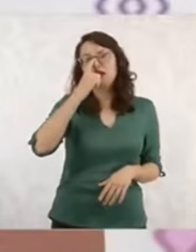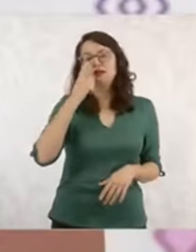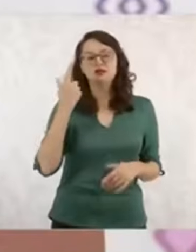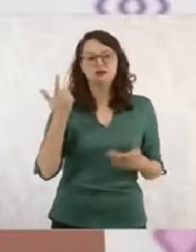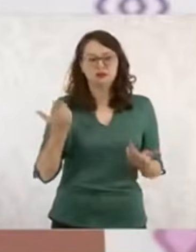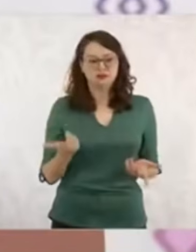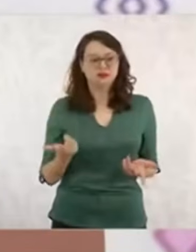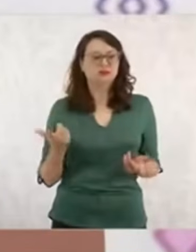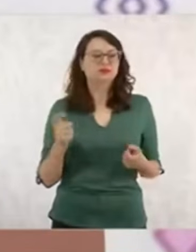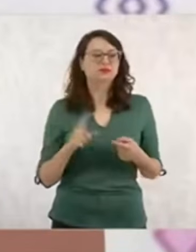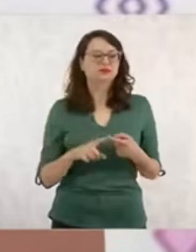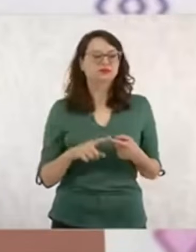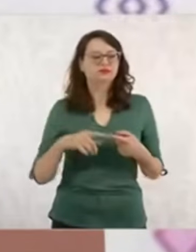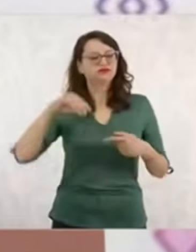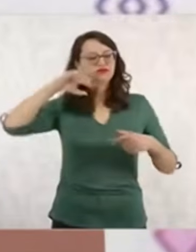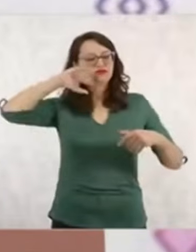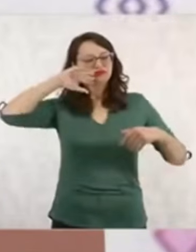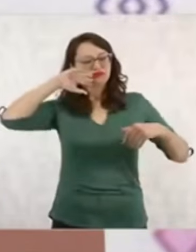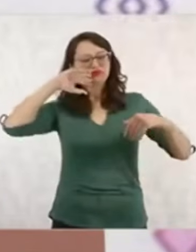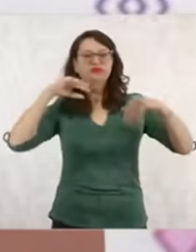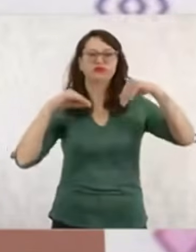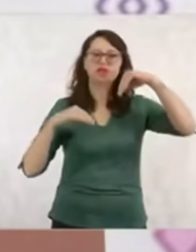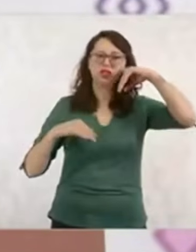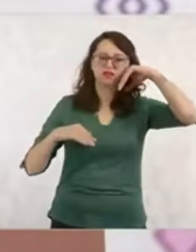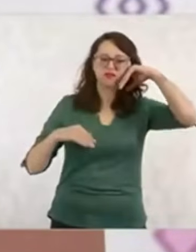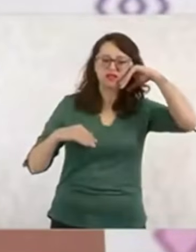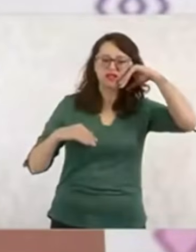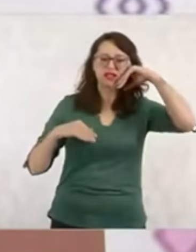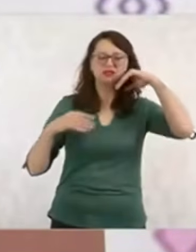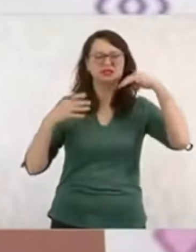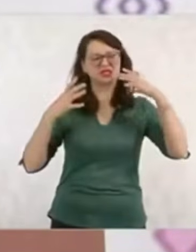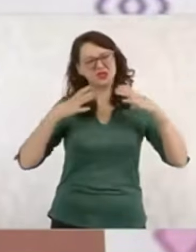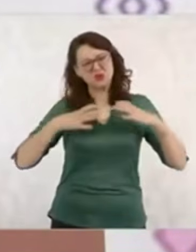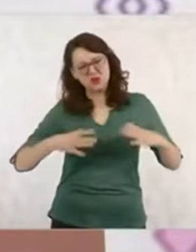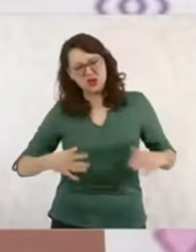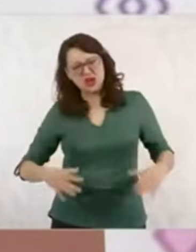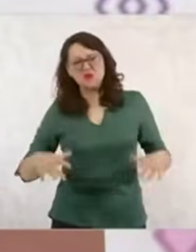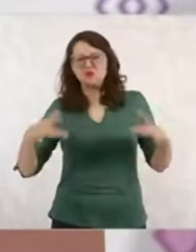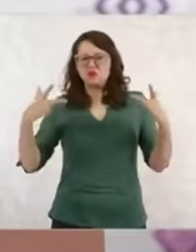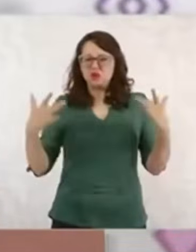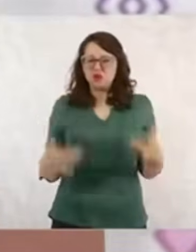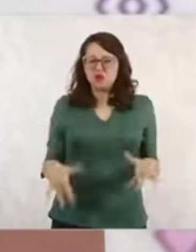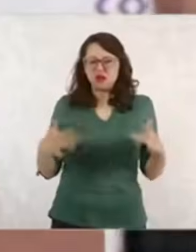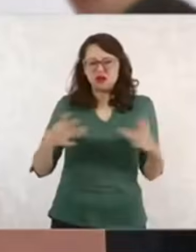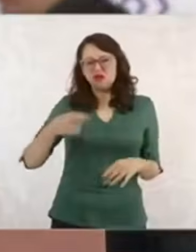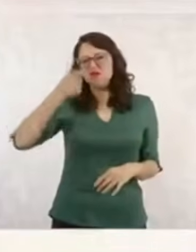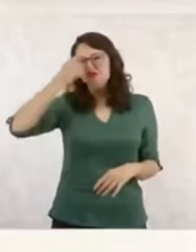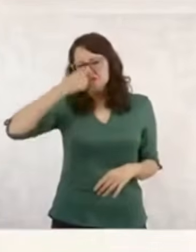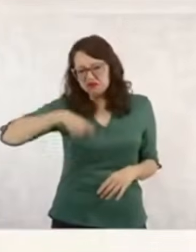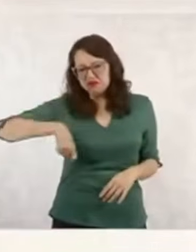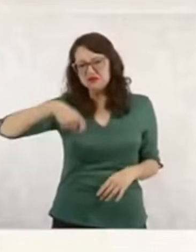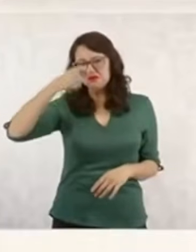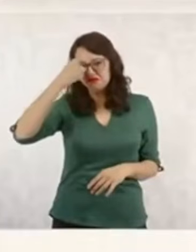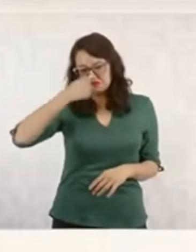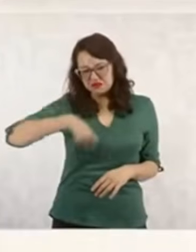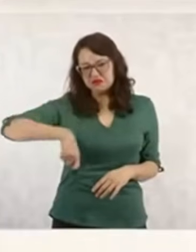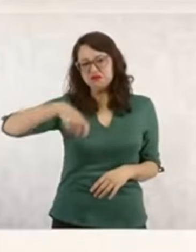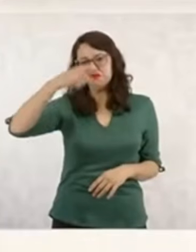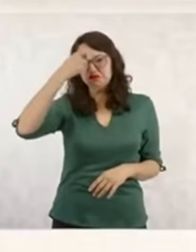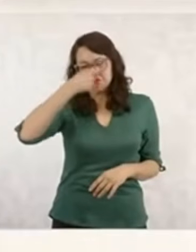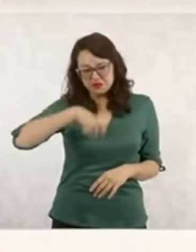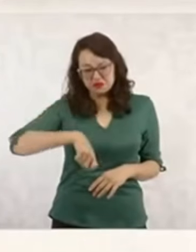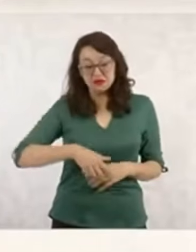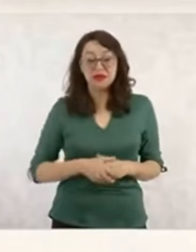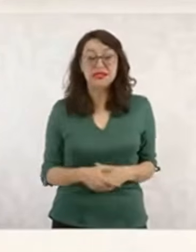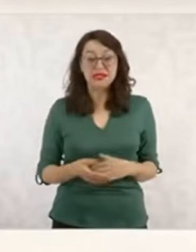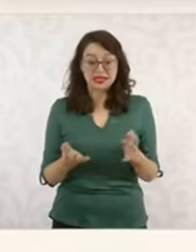que tenga fiebre y malestar general, escurrimiento nasal, y lo que es